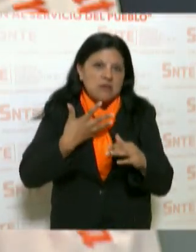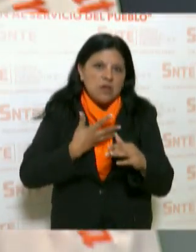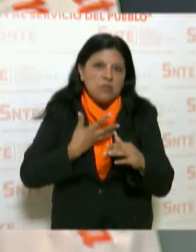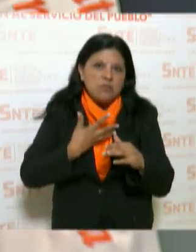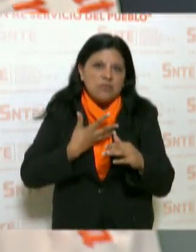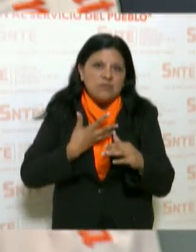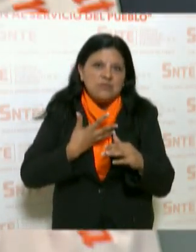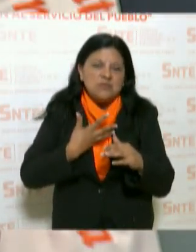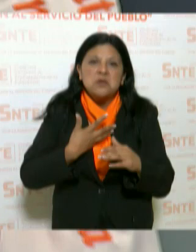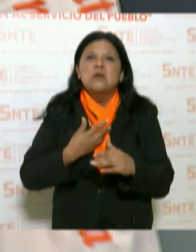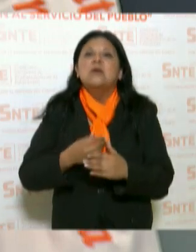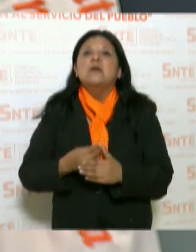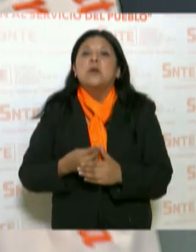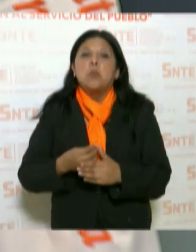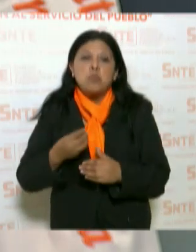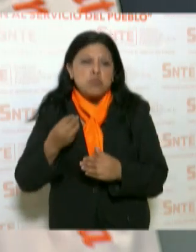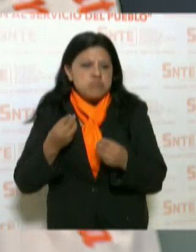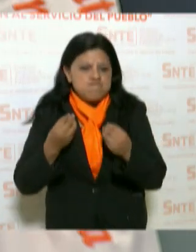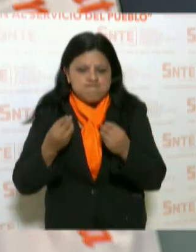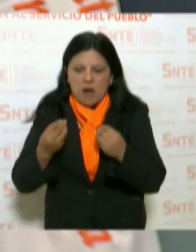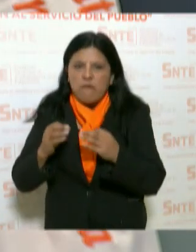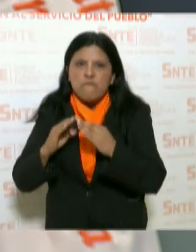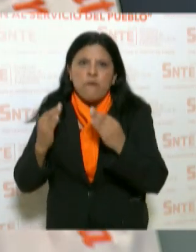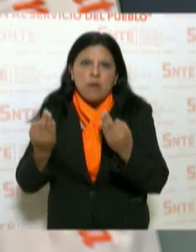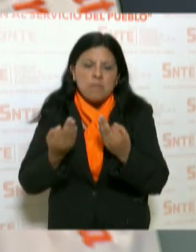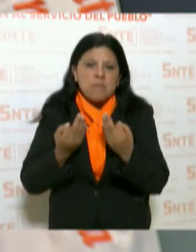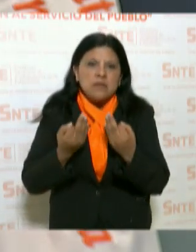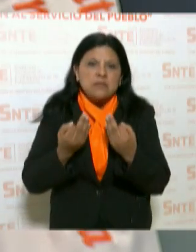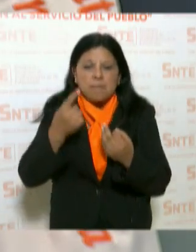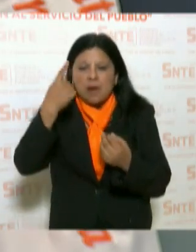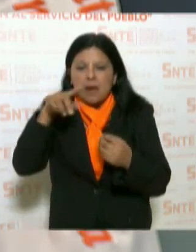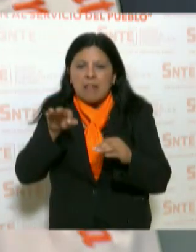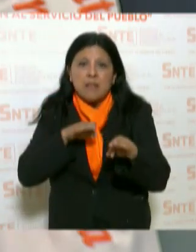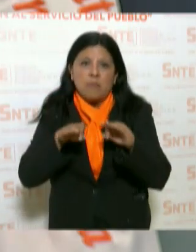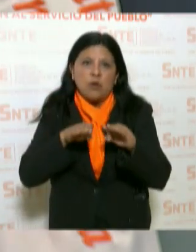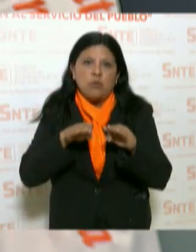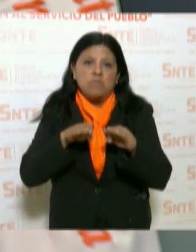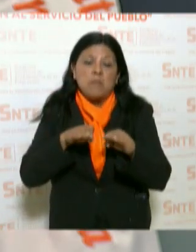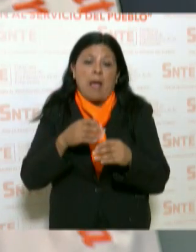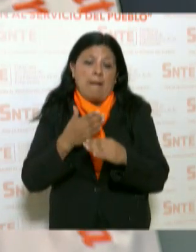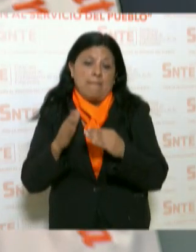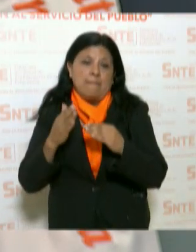ocupación y han aumentado los salarios.